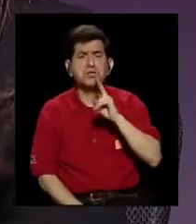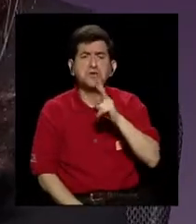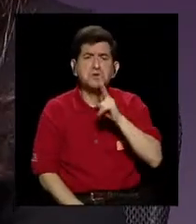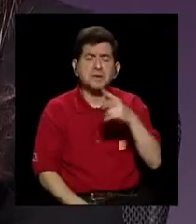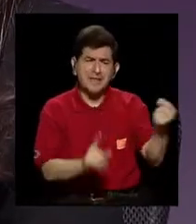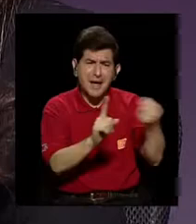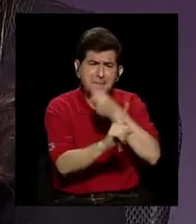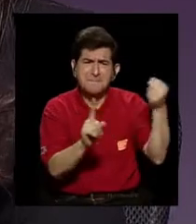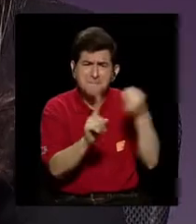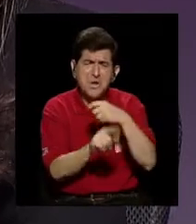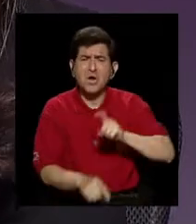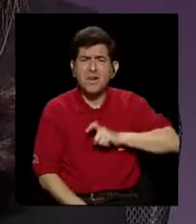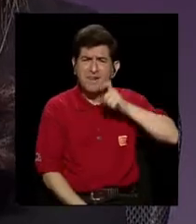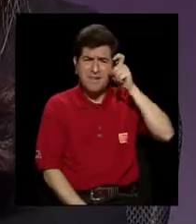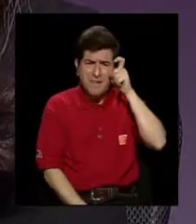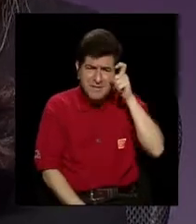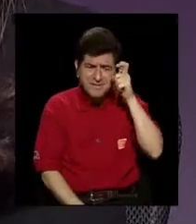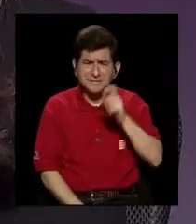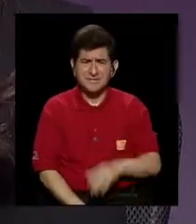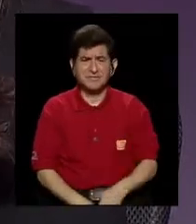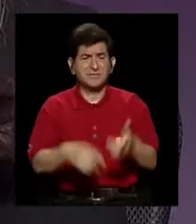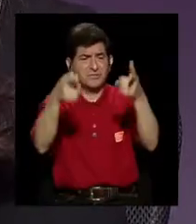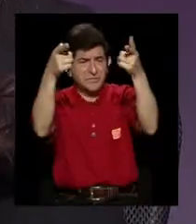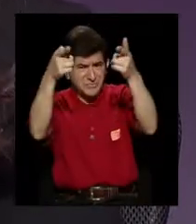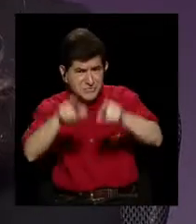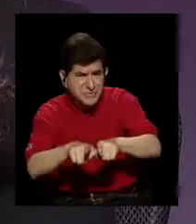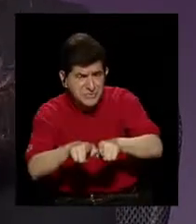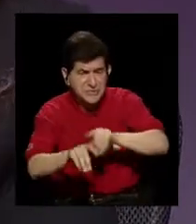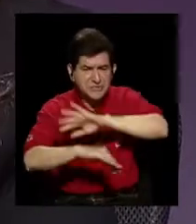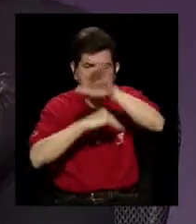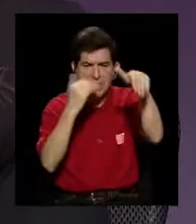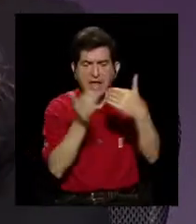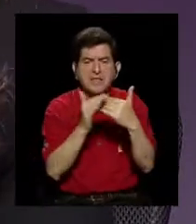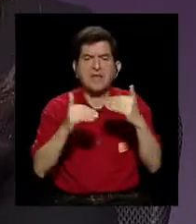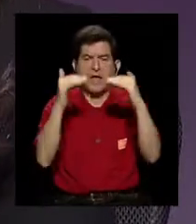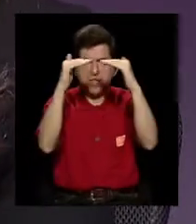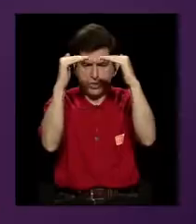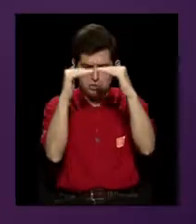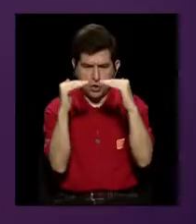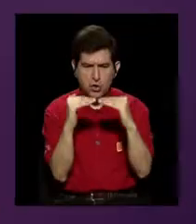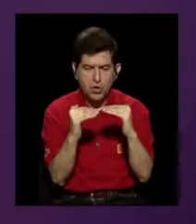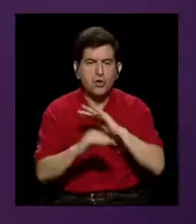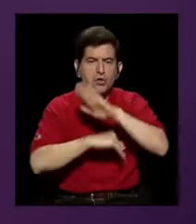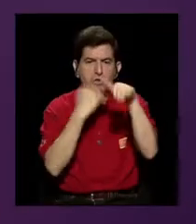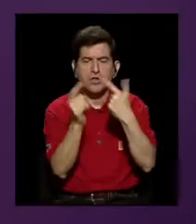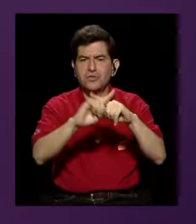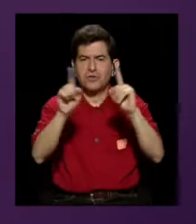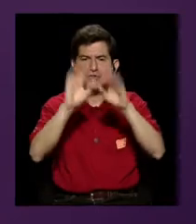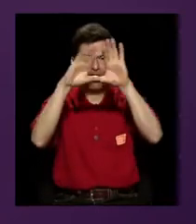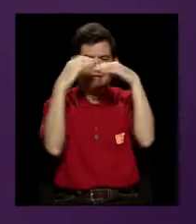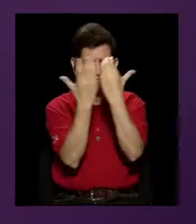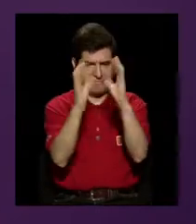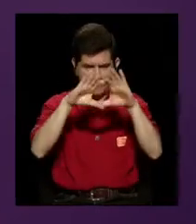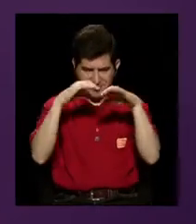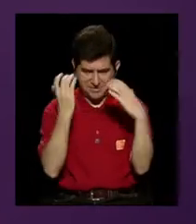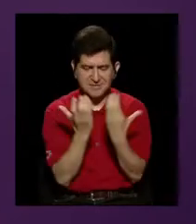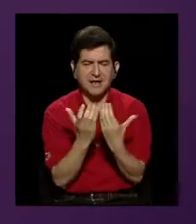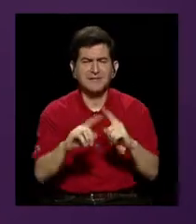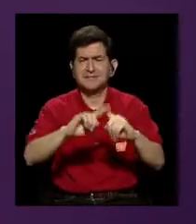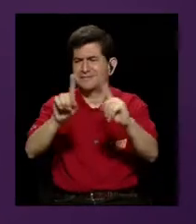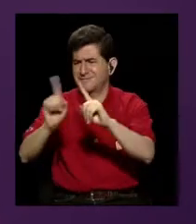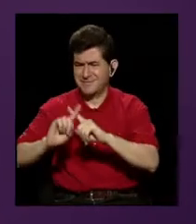cierto, la violencia de género se da a todos los niveles, o sea, en todas las distintas clases, en todas